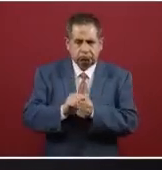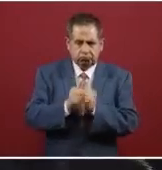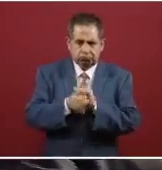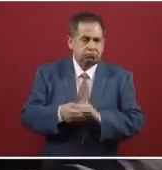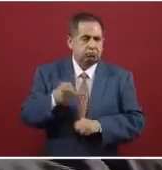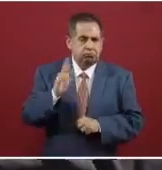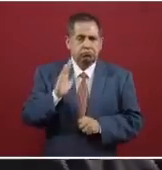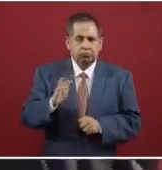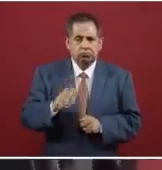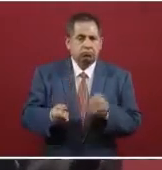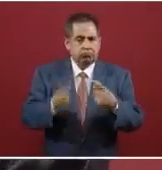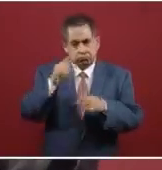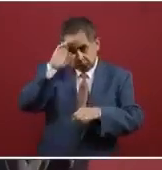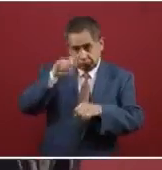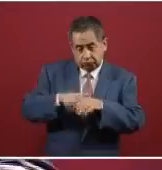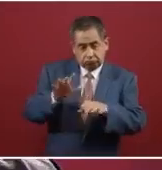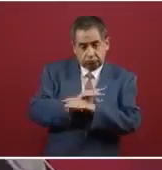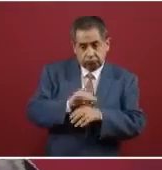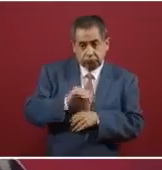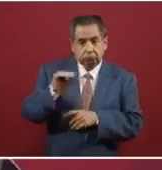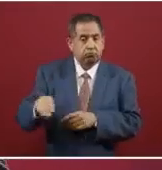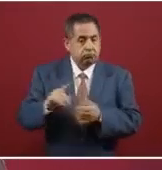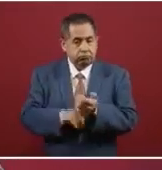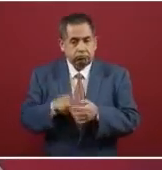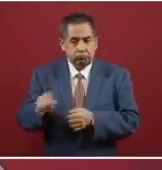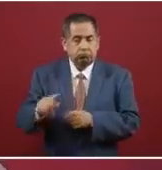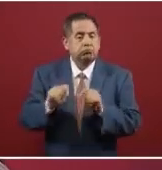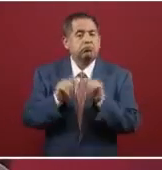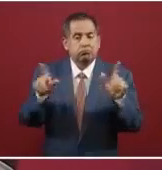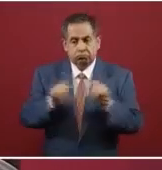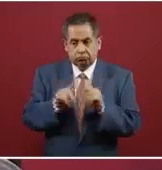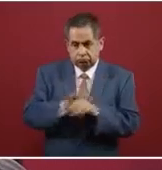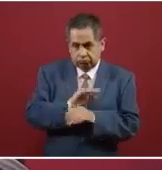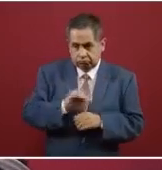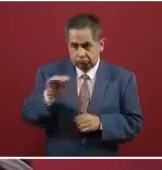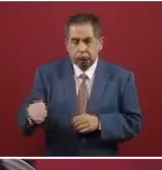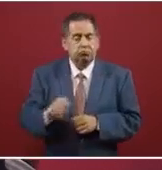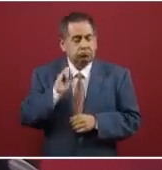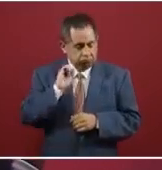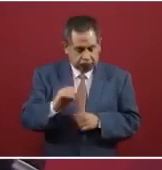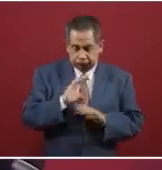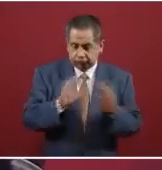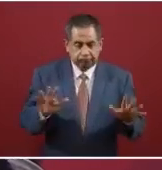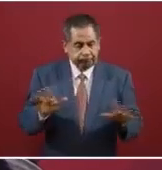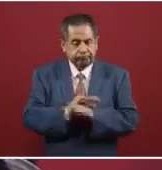ya una parte de cultura está en Tlaxcala, sí